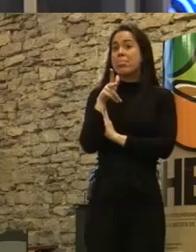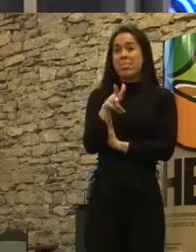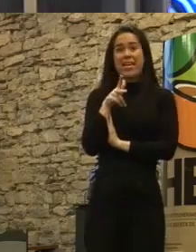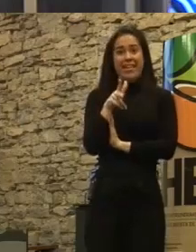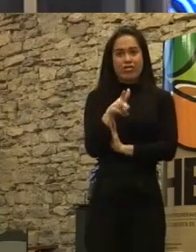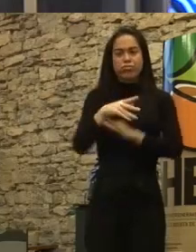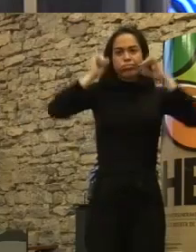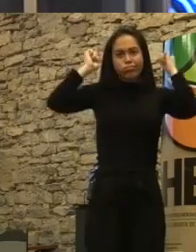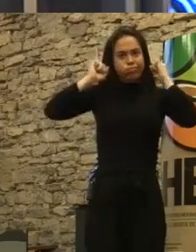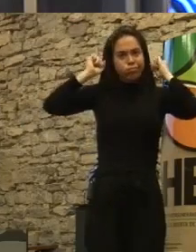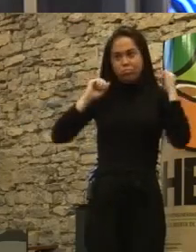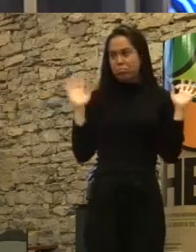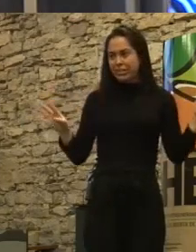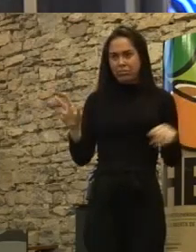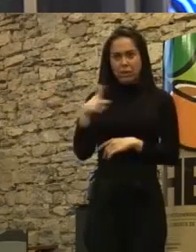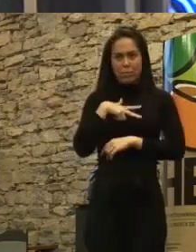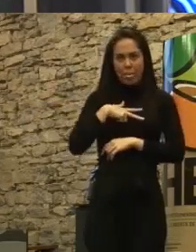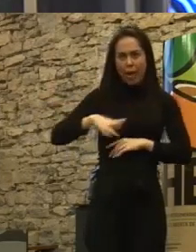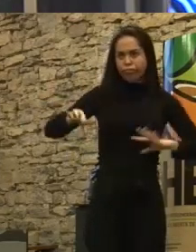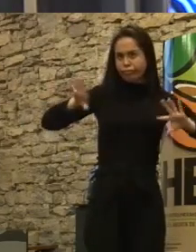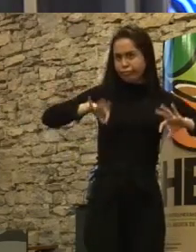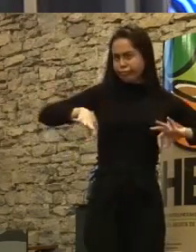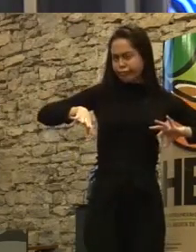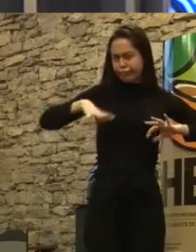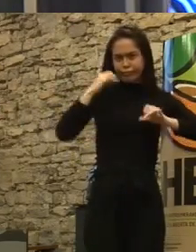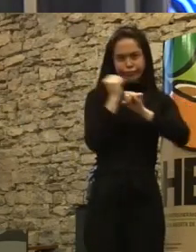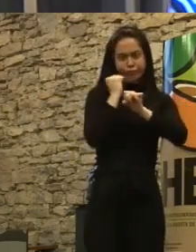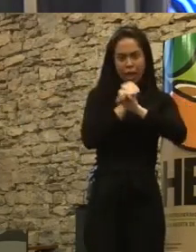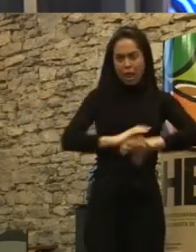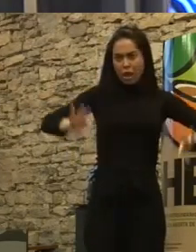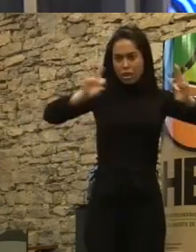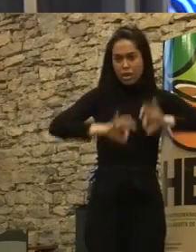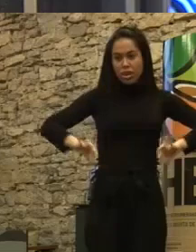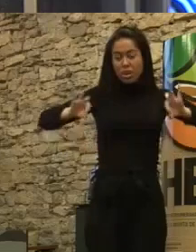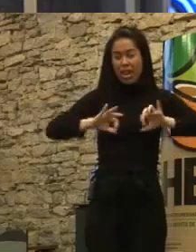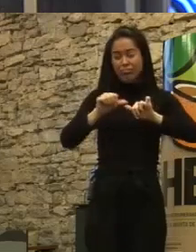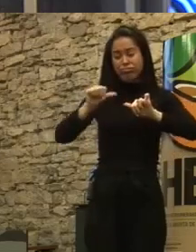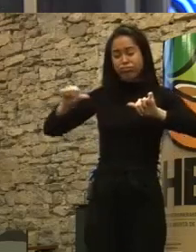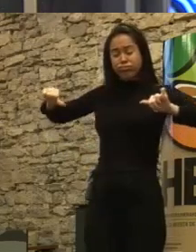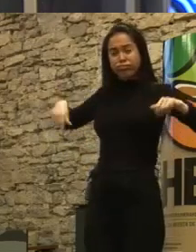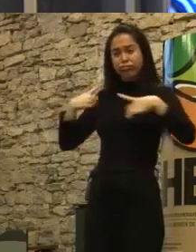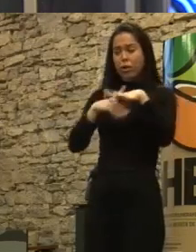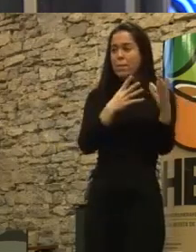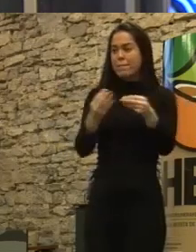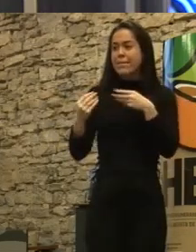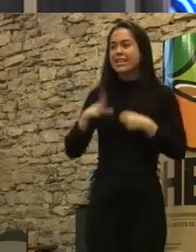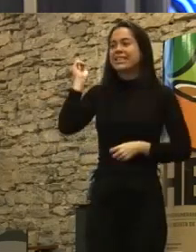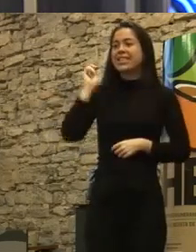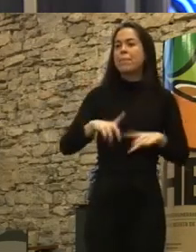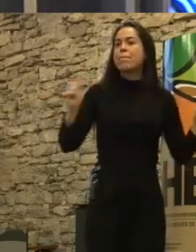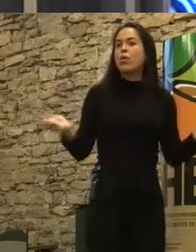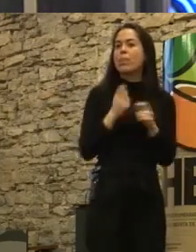vida, proviene, bueno, tiene una dilatadísima trayectoria que voy a resumir un poco con su permiso, proviene del mundo de la publicidad y